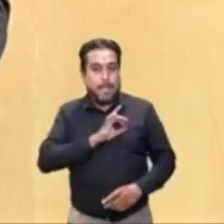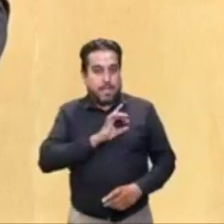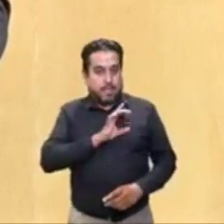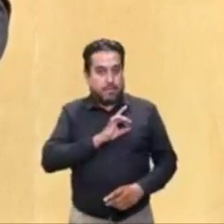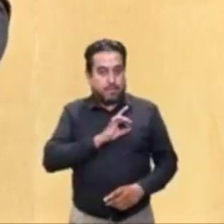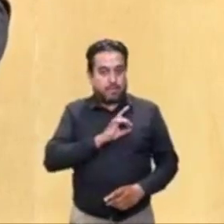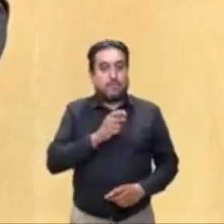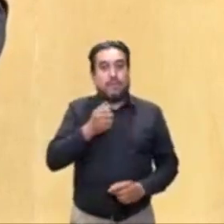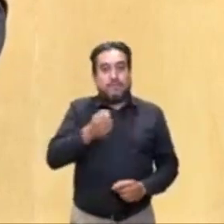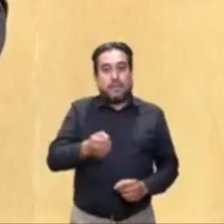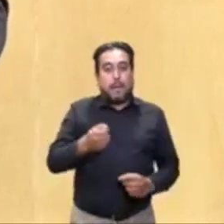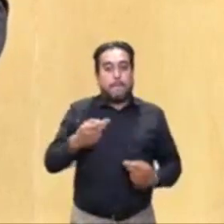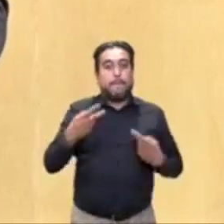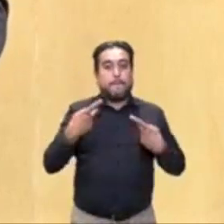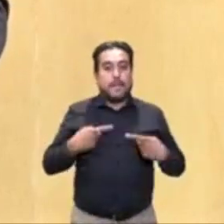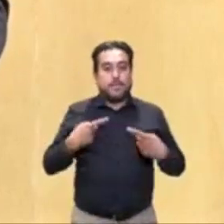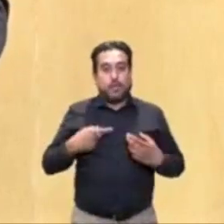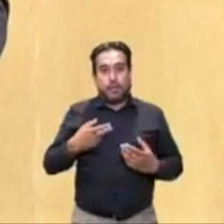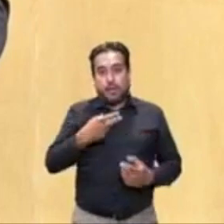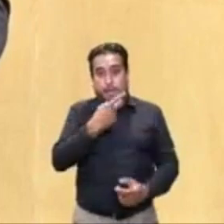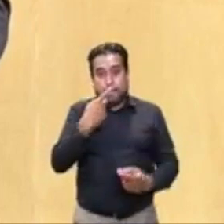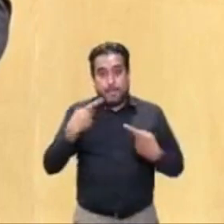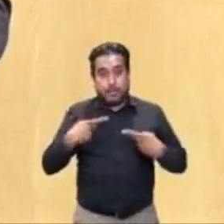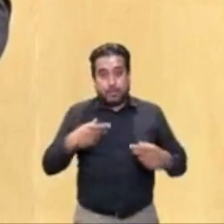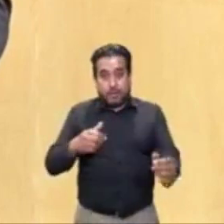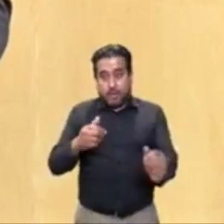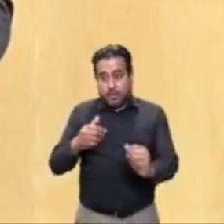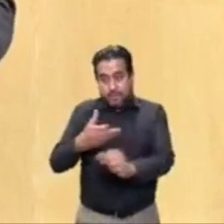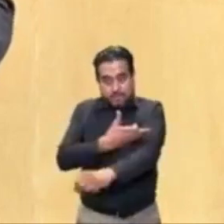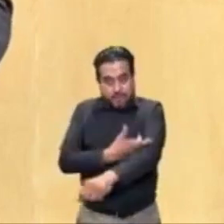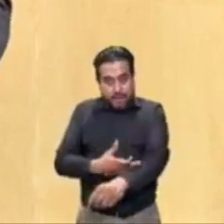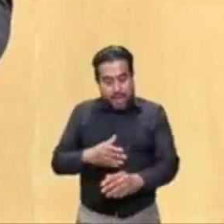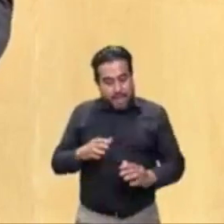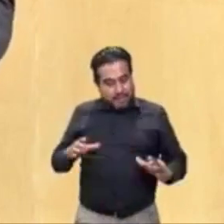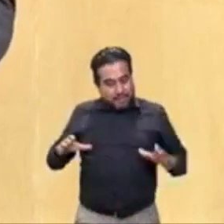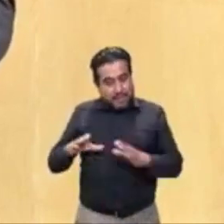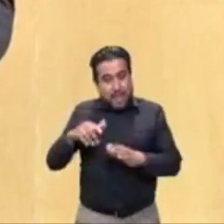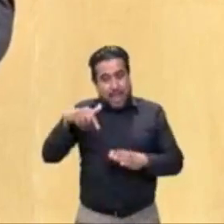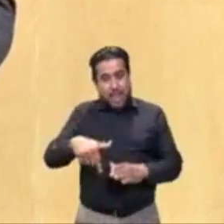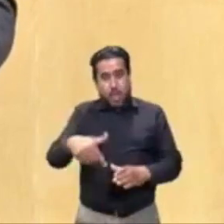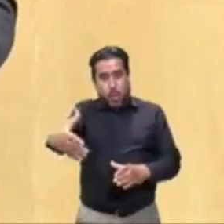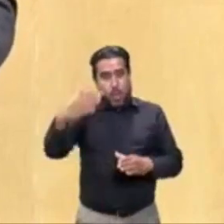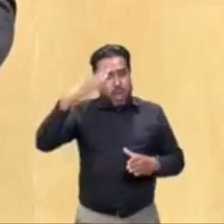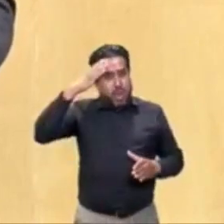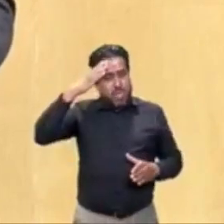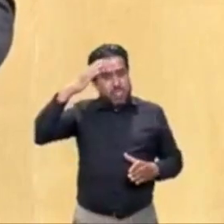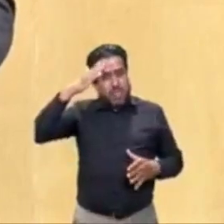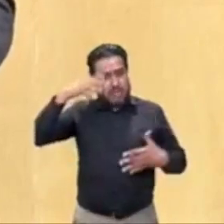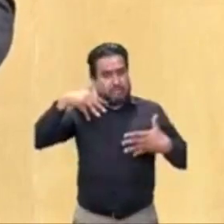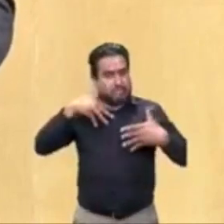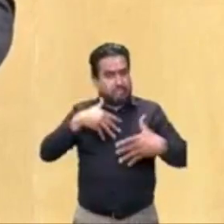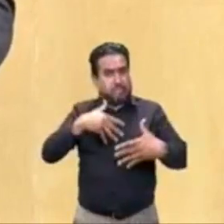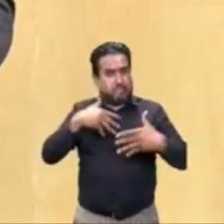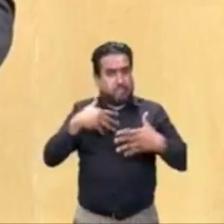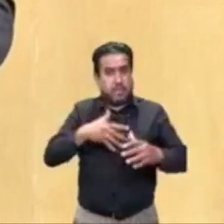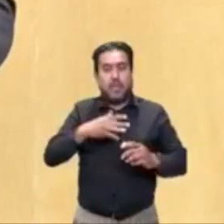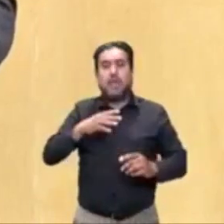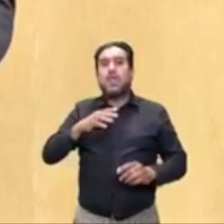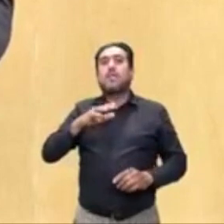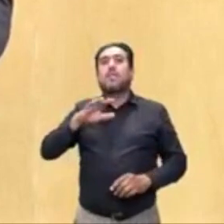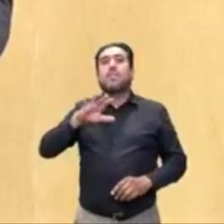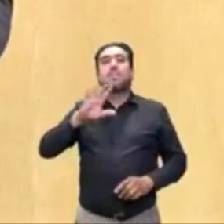familiares de víctimas y sus organizaciones colectivas de búsqueda quienes han encabezado la lucha por el derecho a ser buscado